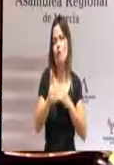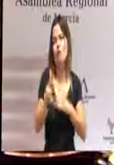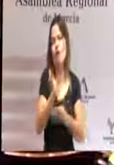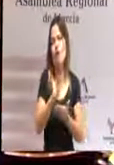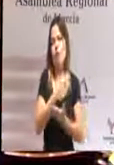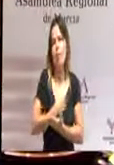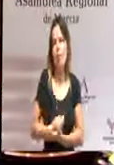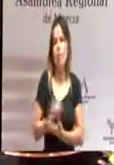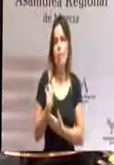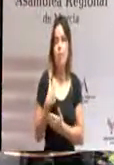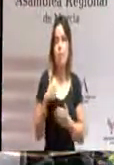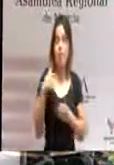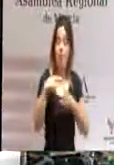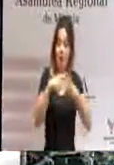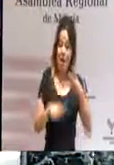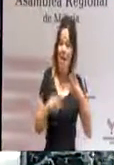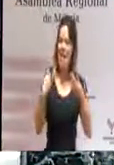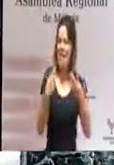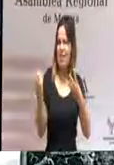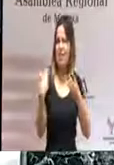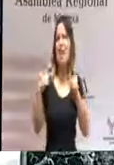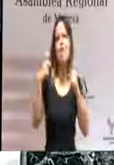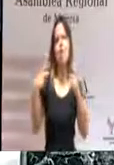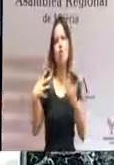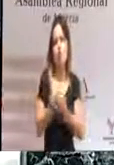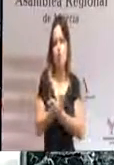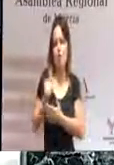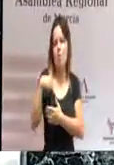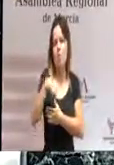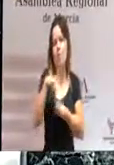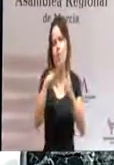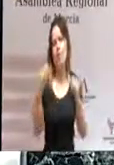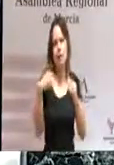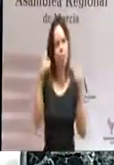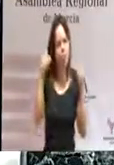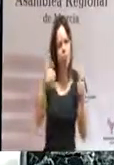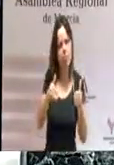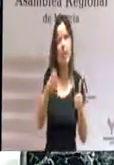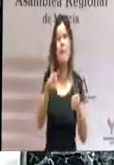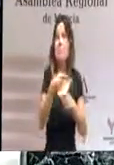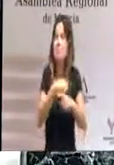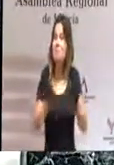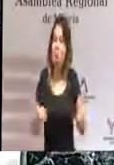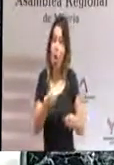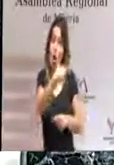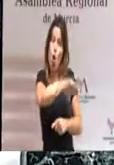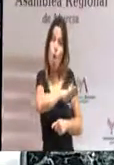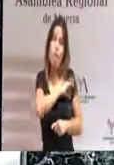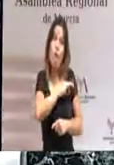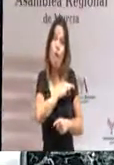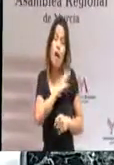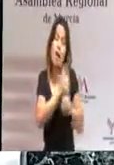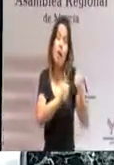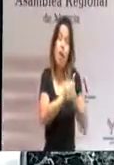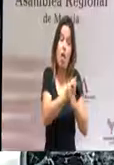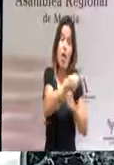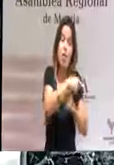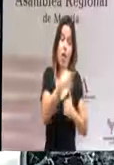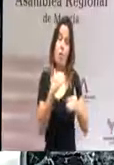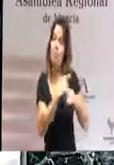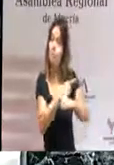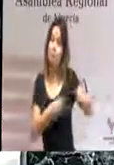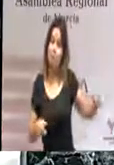región en los que deben volcarse los esfuerzos de esta Asamblea Regional. Esa es la diferencia entre sus prioridades y las nuestras.